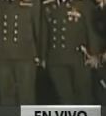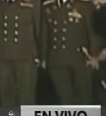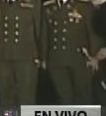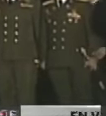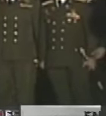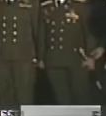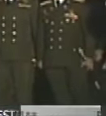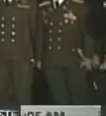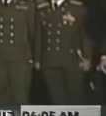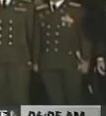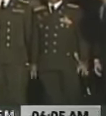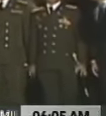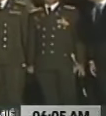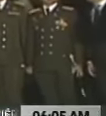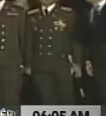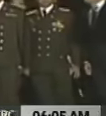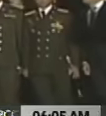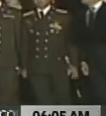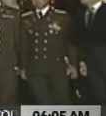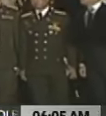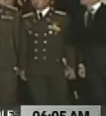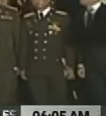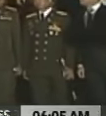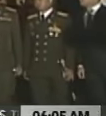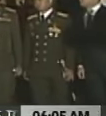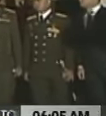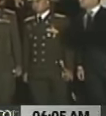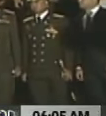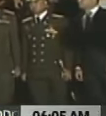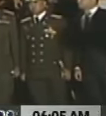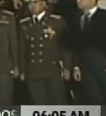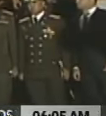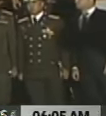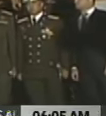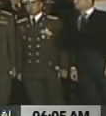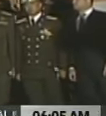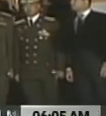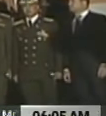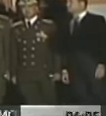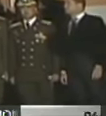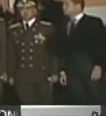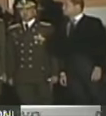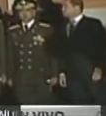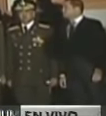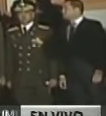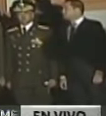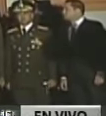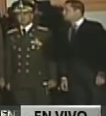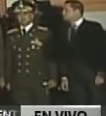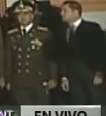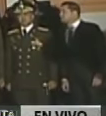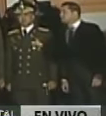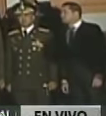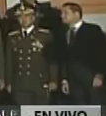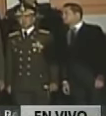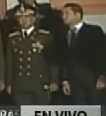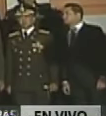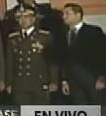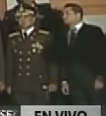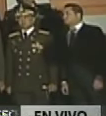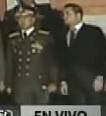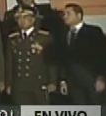Zamora. Lectura y firma del acta. El Estado venezolano celebra su bicentenario con una programación. República Bolivariana de Venezuela.